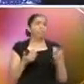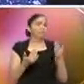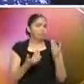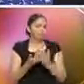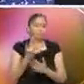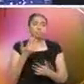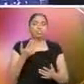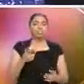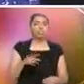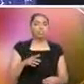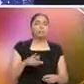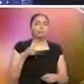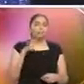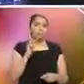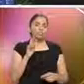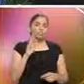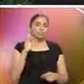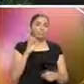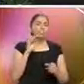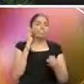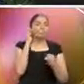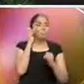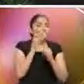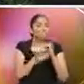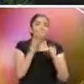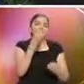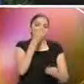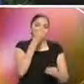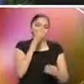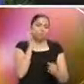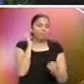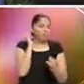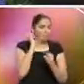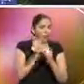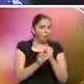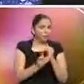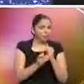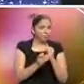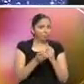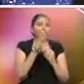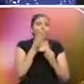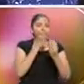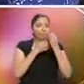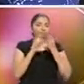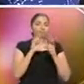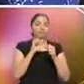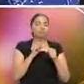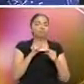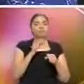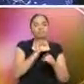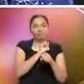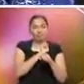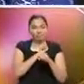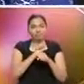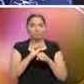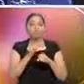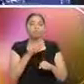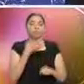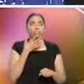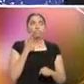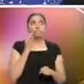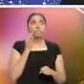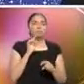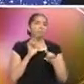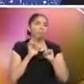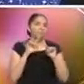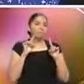es que lo vamos a usar como postre. O sea, realmente es como si fuera un como postre. postre. Sí. Ok. Y ligerito, está bueno, de sabor diferente, porque vamos a mezclar